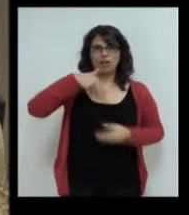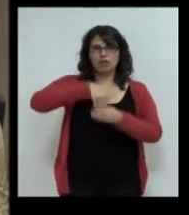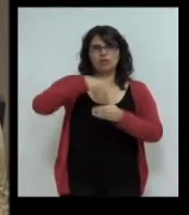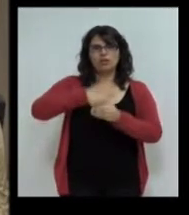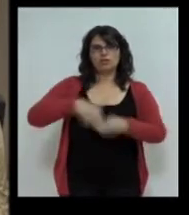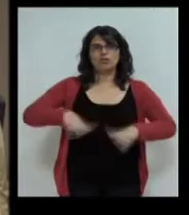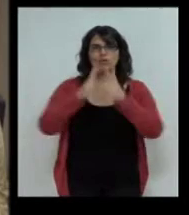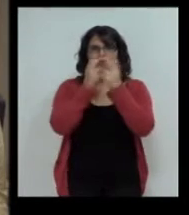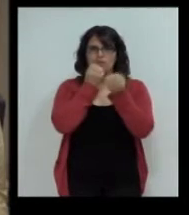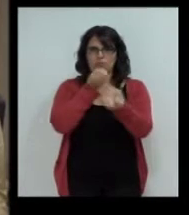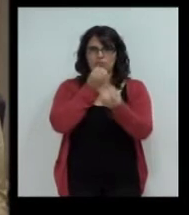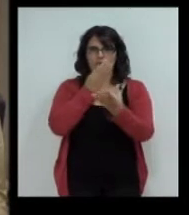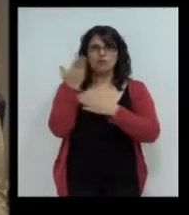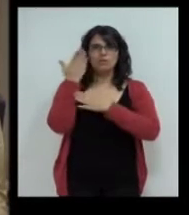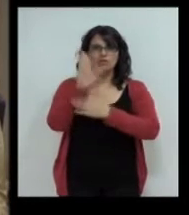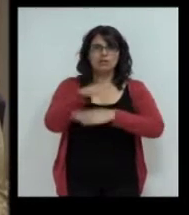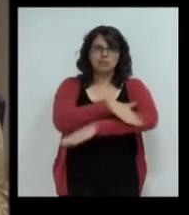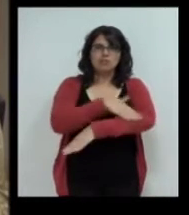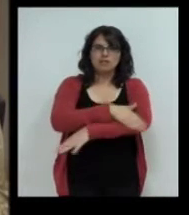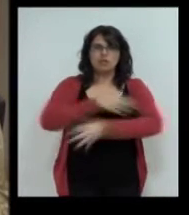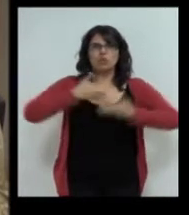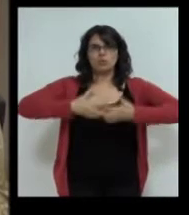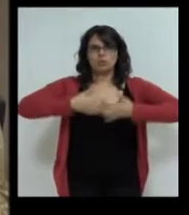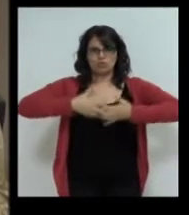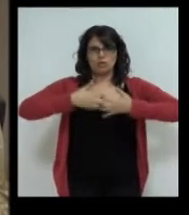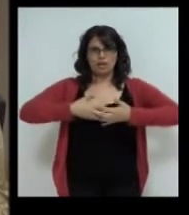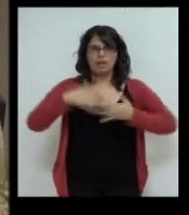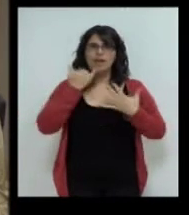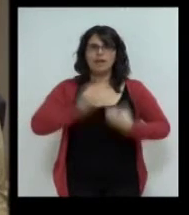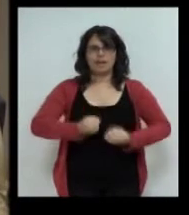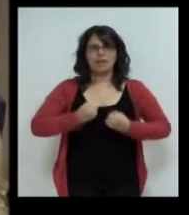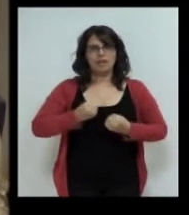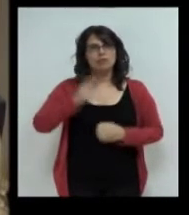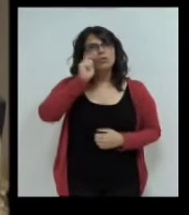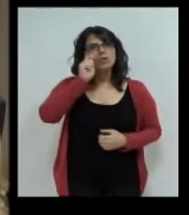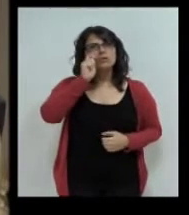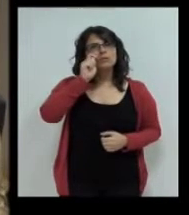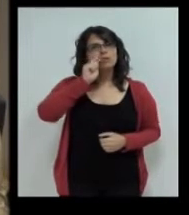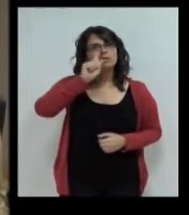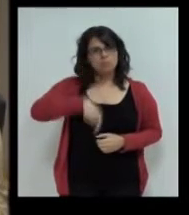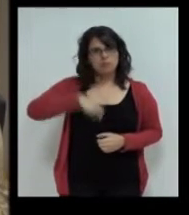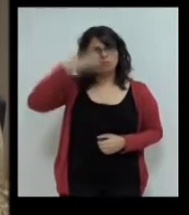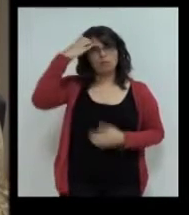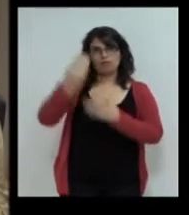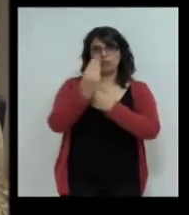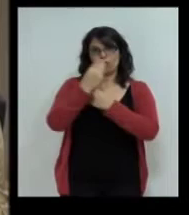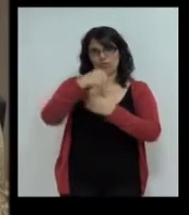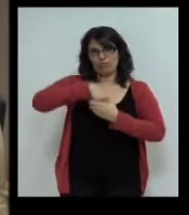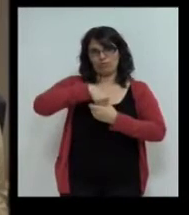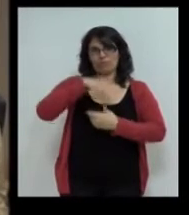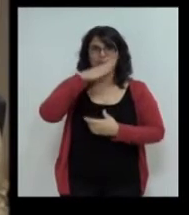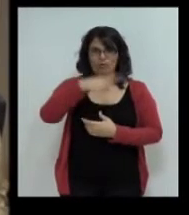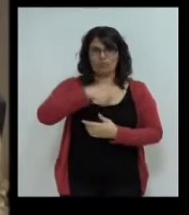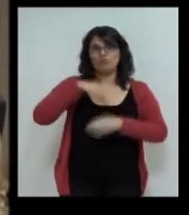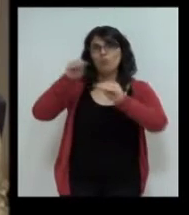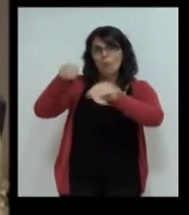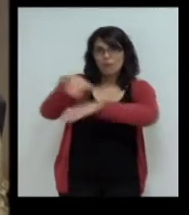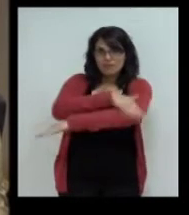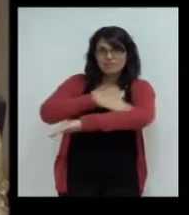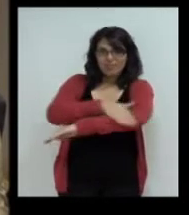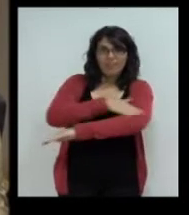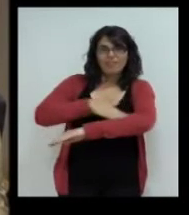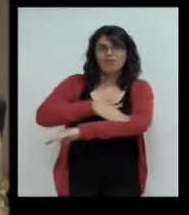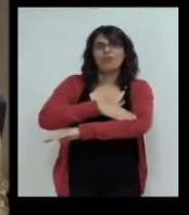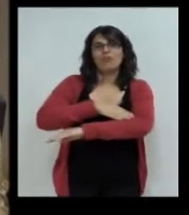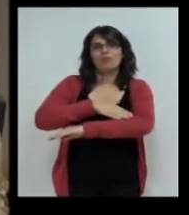Sociedad de Información, representante del Ministerio de Industria, Energía y Turismo, en parte también patrono de la casa, puesto que el Ministerio de Industria